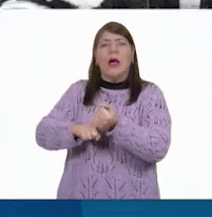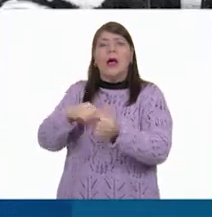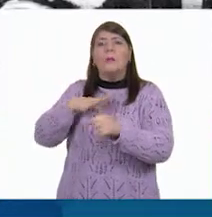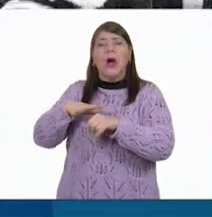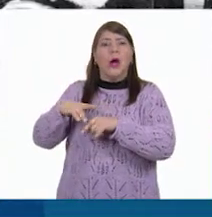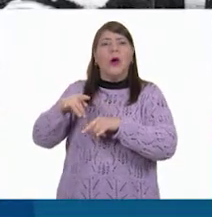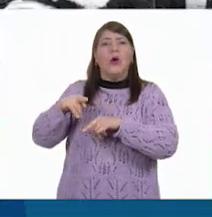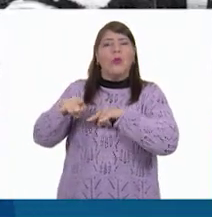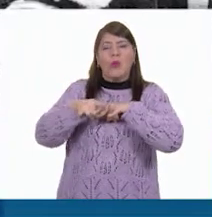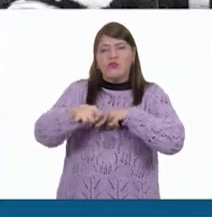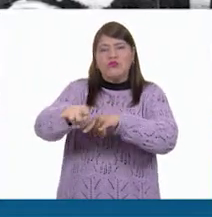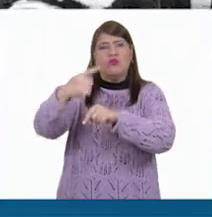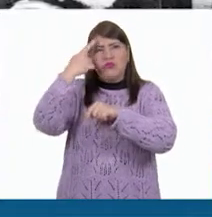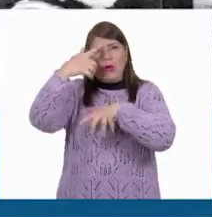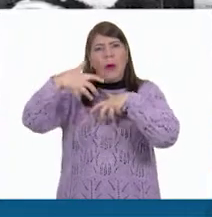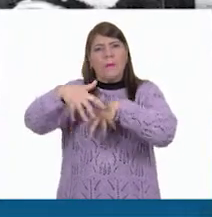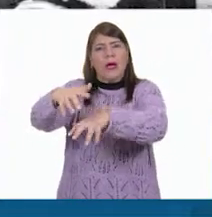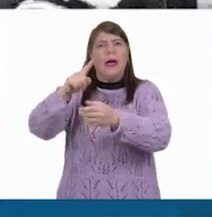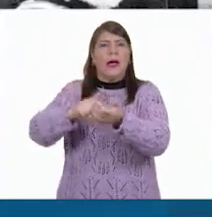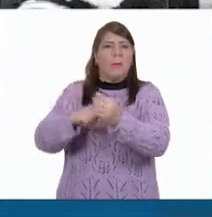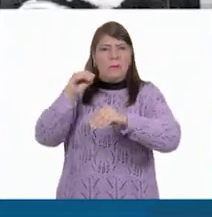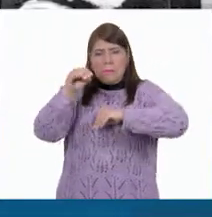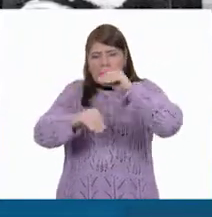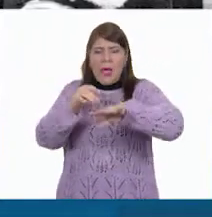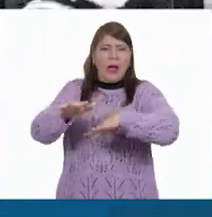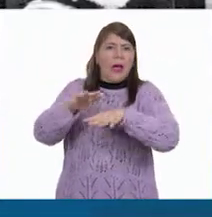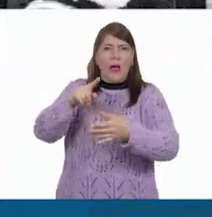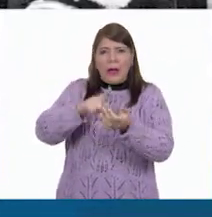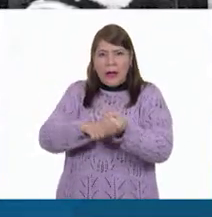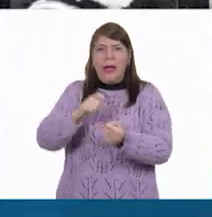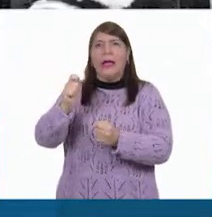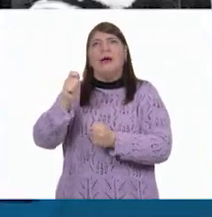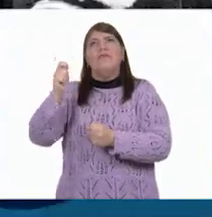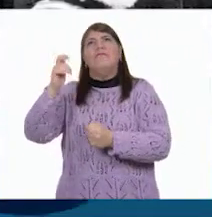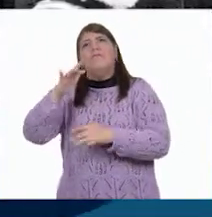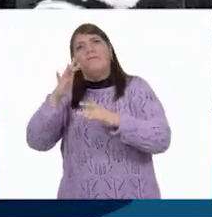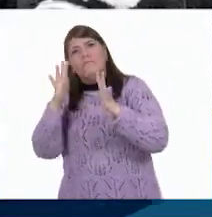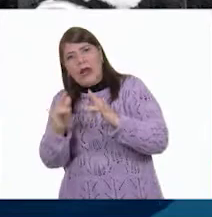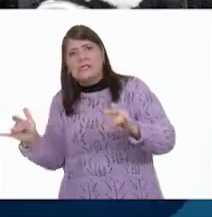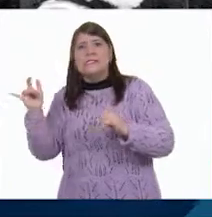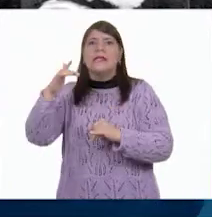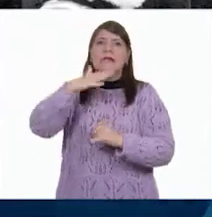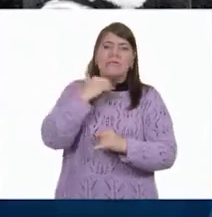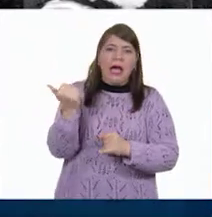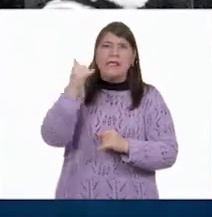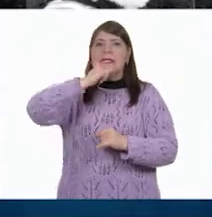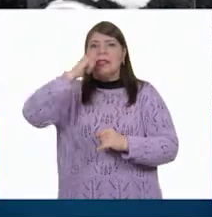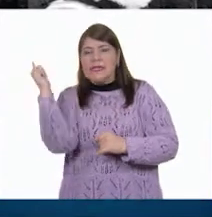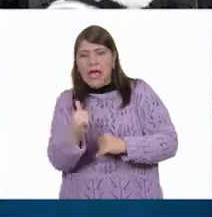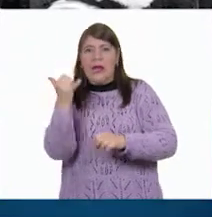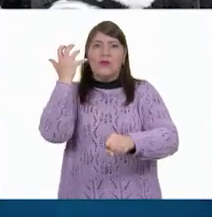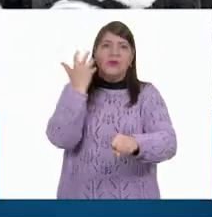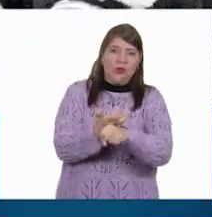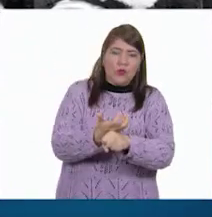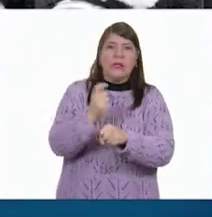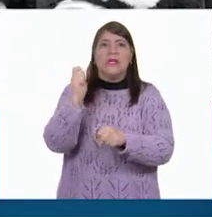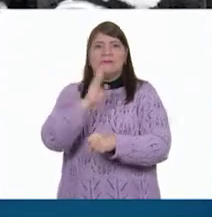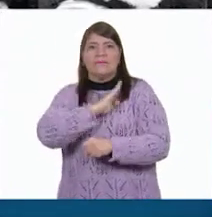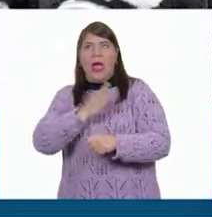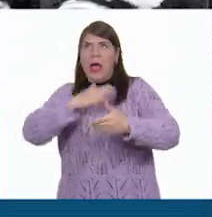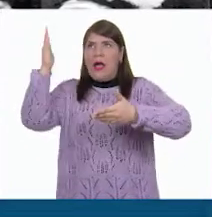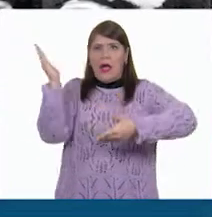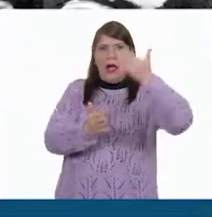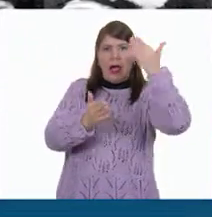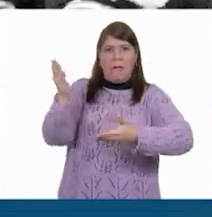alegóricos. Vinieron desde Francia, Italia, Alemania, Estados Unidos de América, Inglaterra y España. Muchos